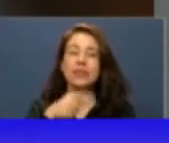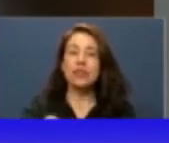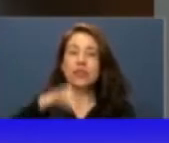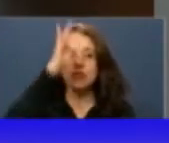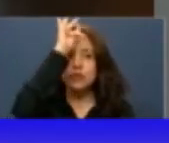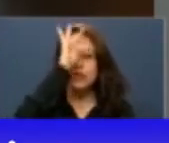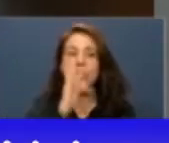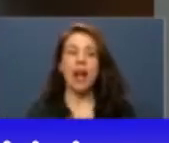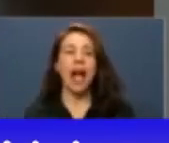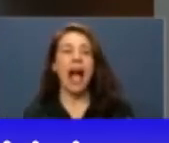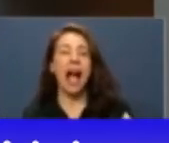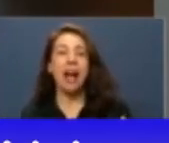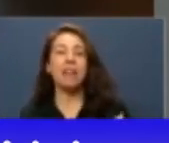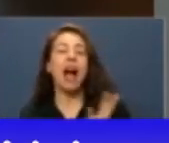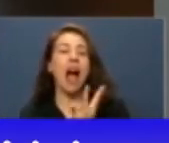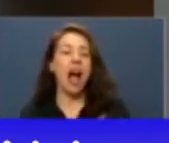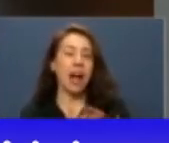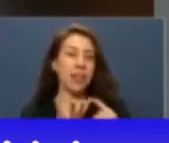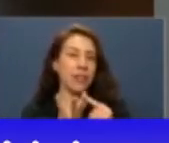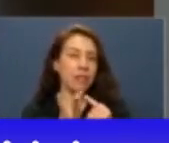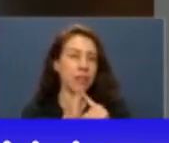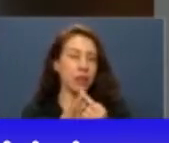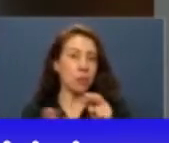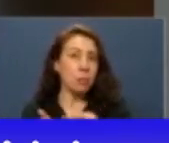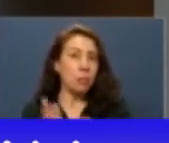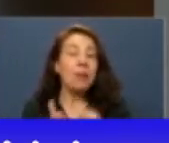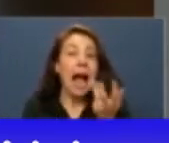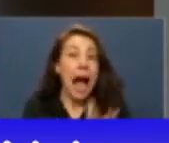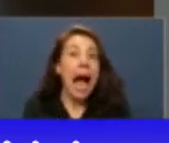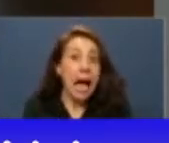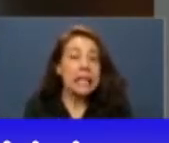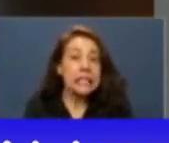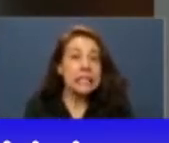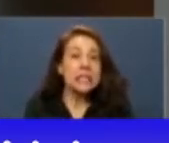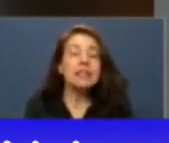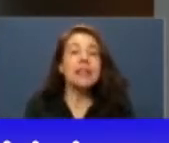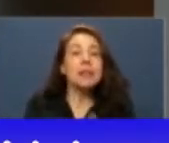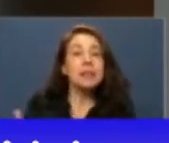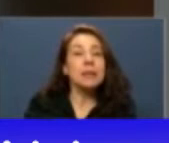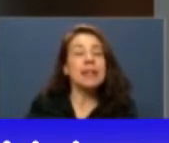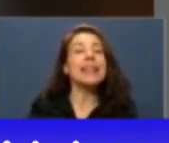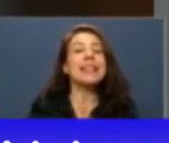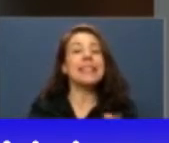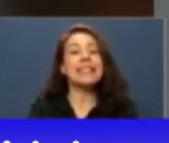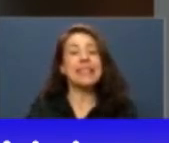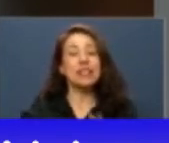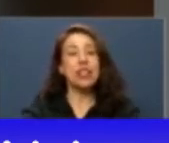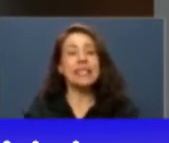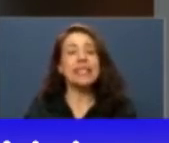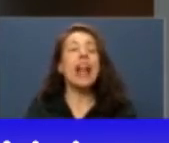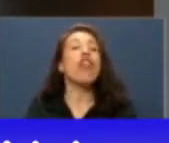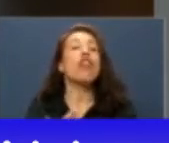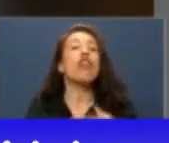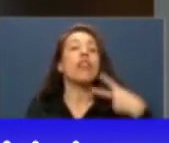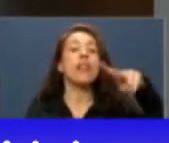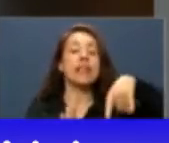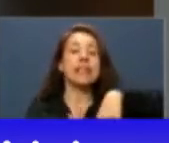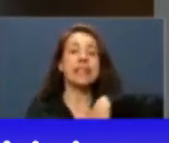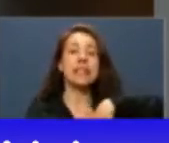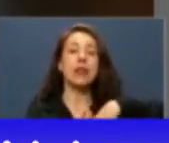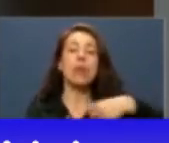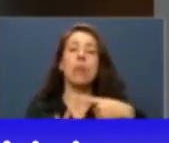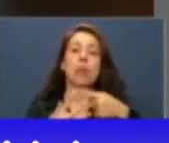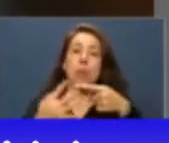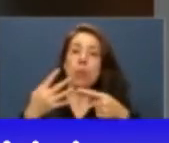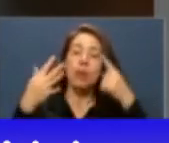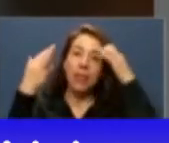y los funcionarios informaron de una serie de problemáticas que existen con la dirección del servicio de salud de chiloé a raíz